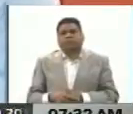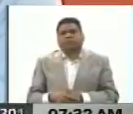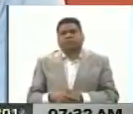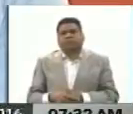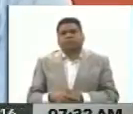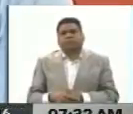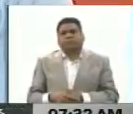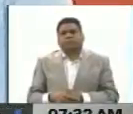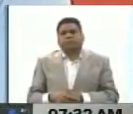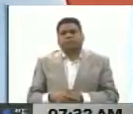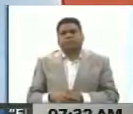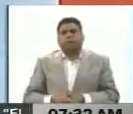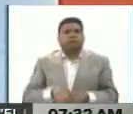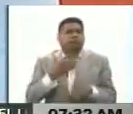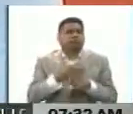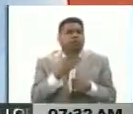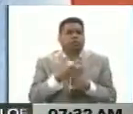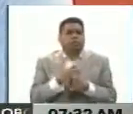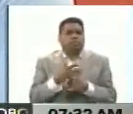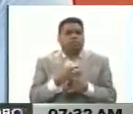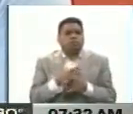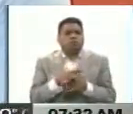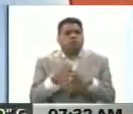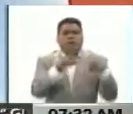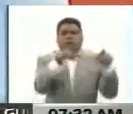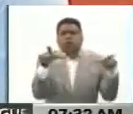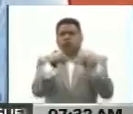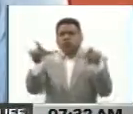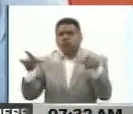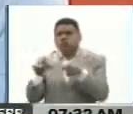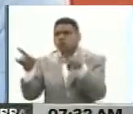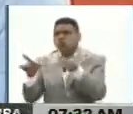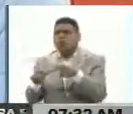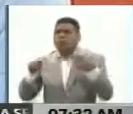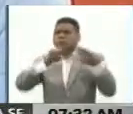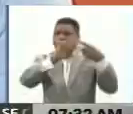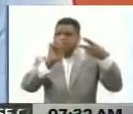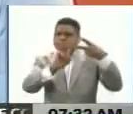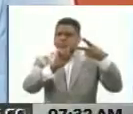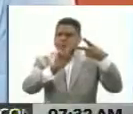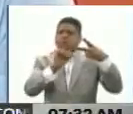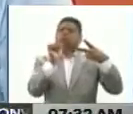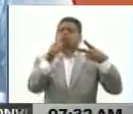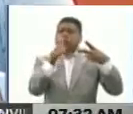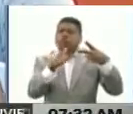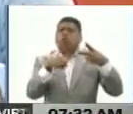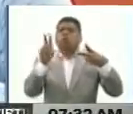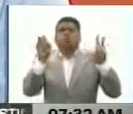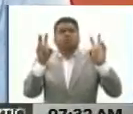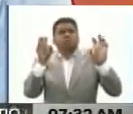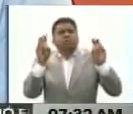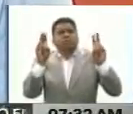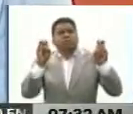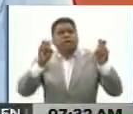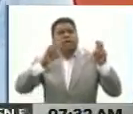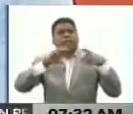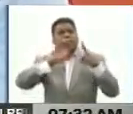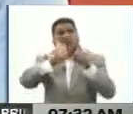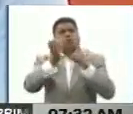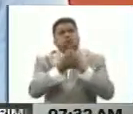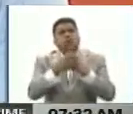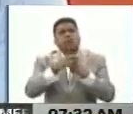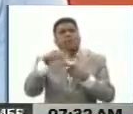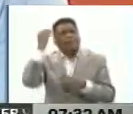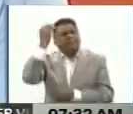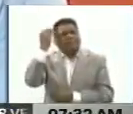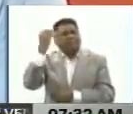Sí, más allá de la infraestructura. Digamos que el tema de infraestructura y de puntos culturales son temas de las autoridades culturales para repensar nuestras políticas. Es que